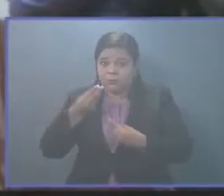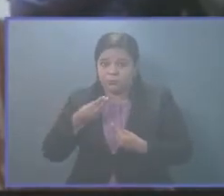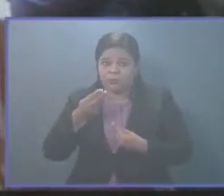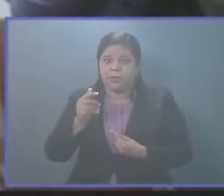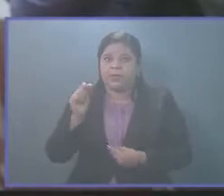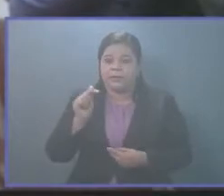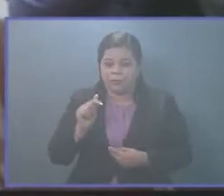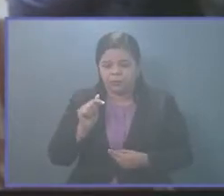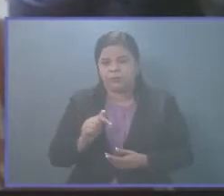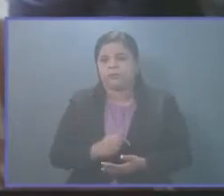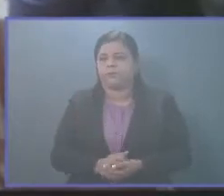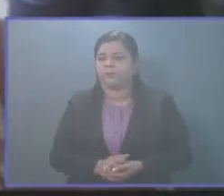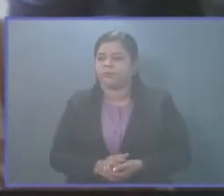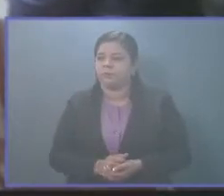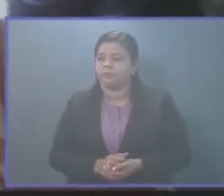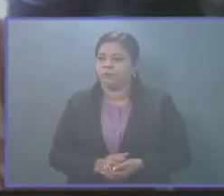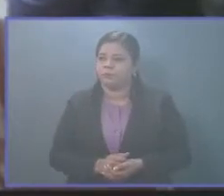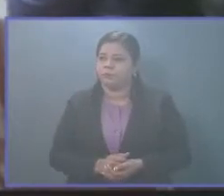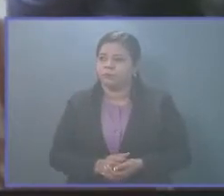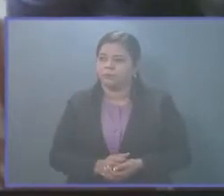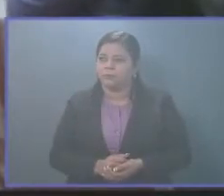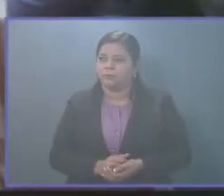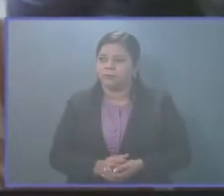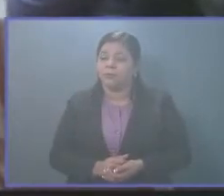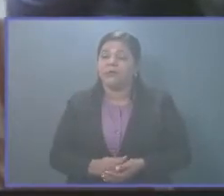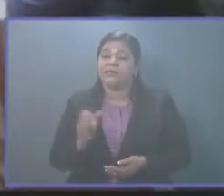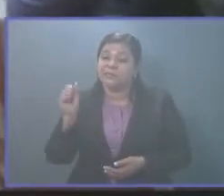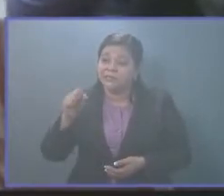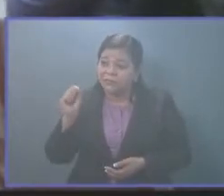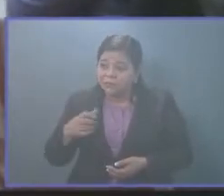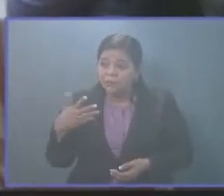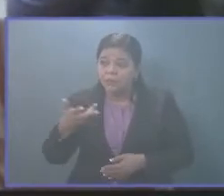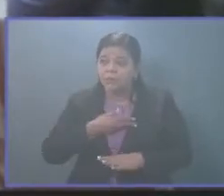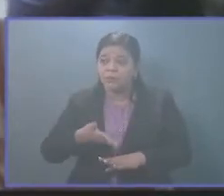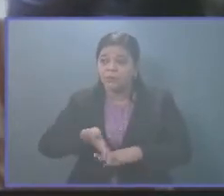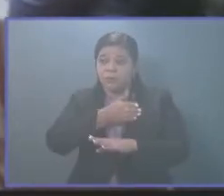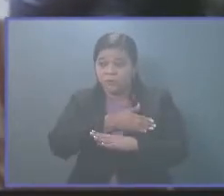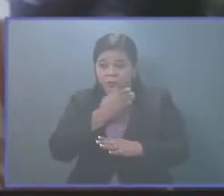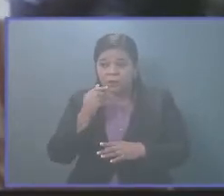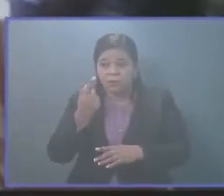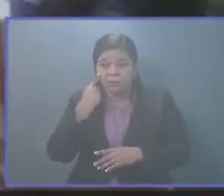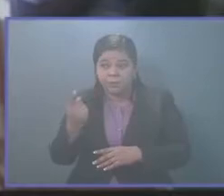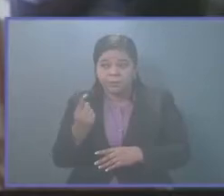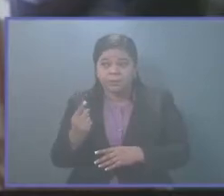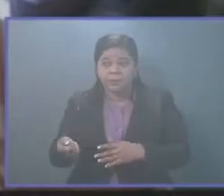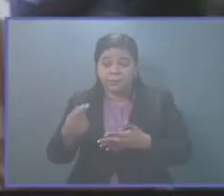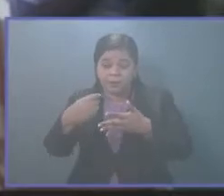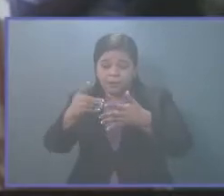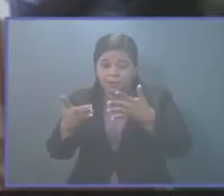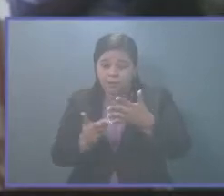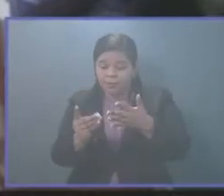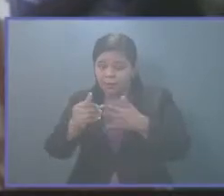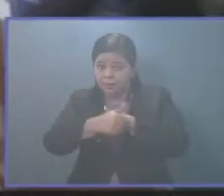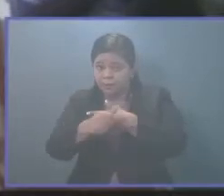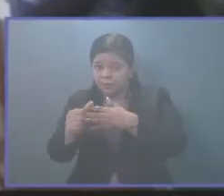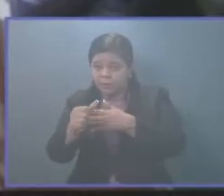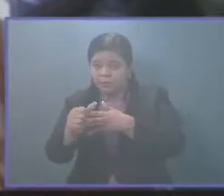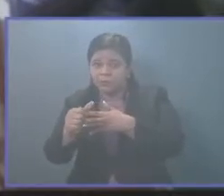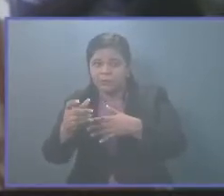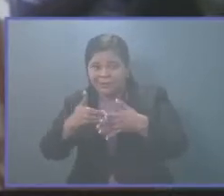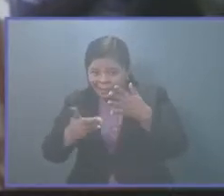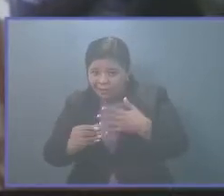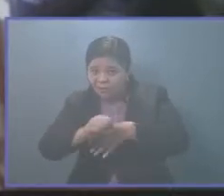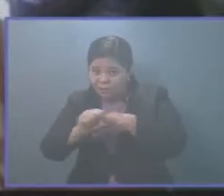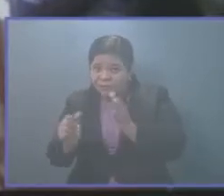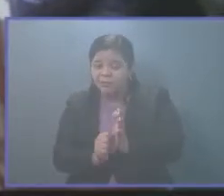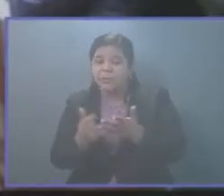ello. O sea, no es un presupuesto extraordinario. Lo que nosotros hemos revisado con los decretos legislativos es que